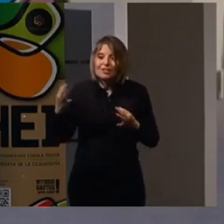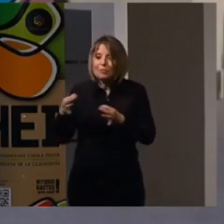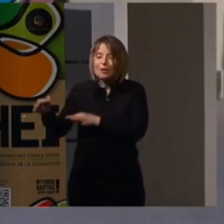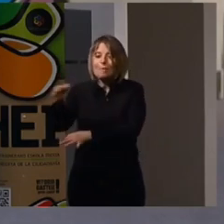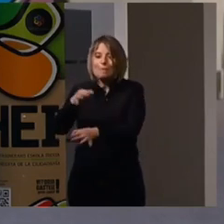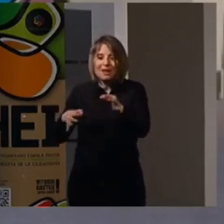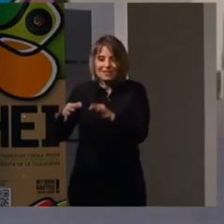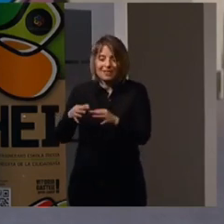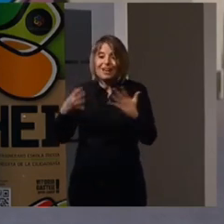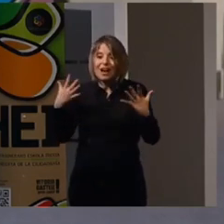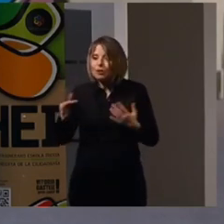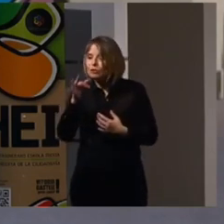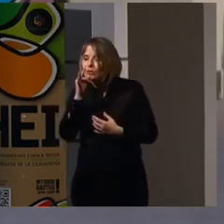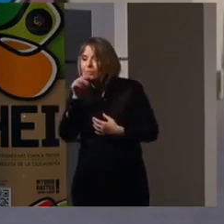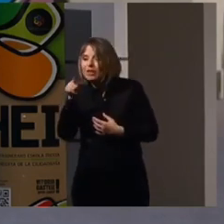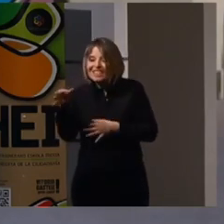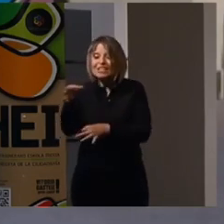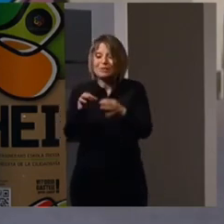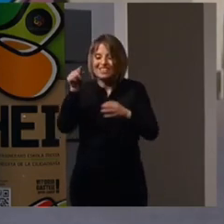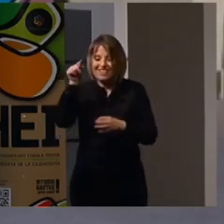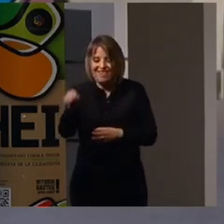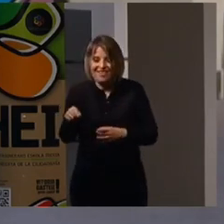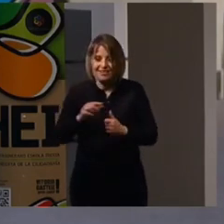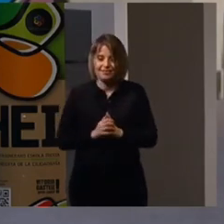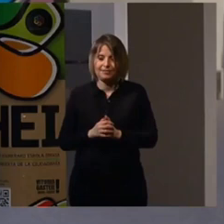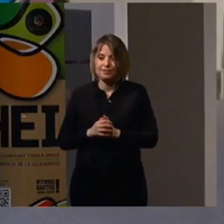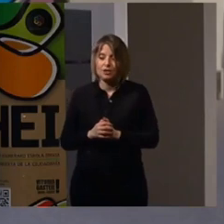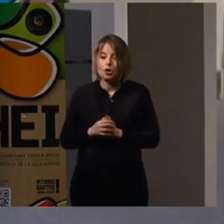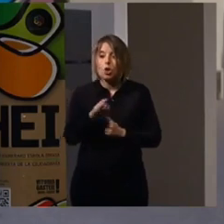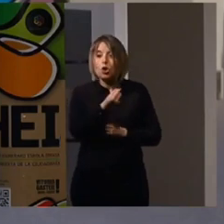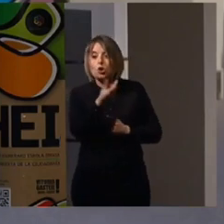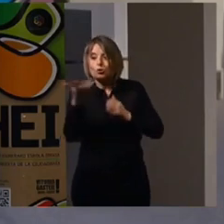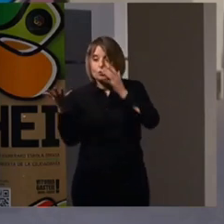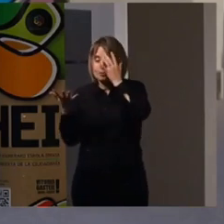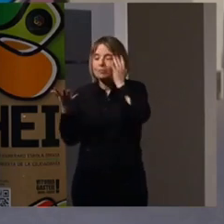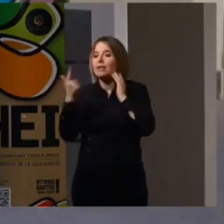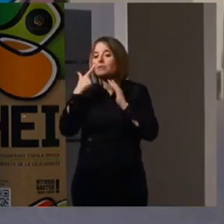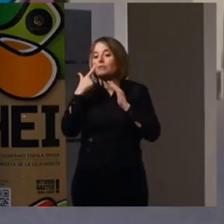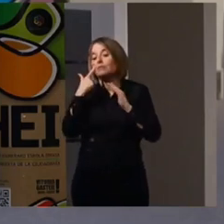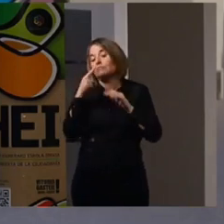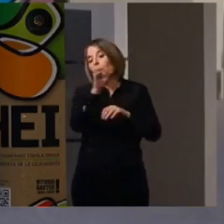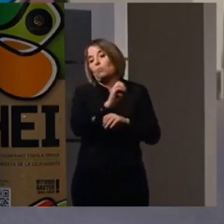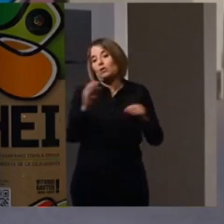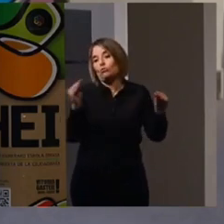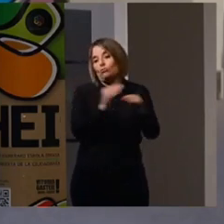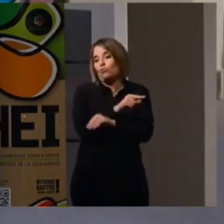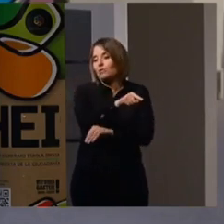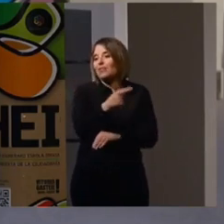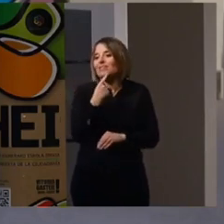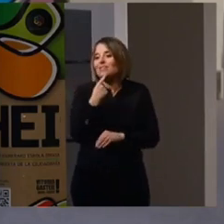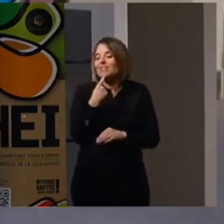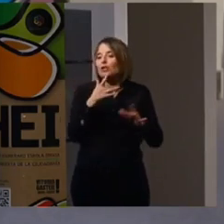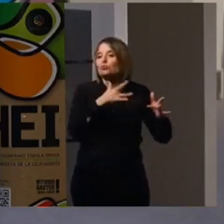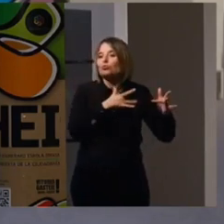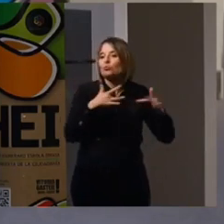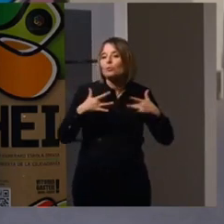una bacteria, aunque todavía no se viera, pero que esa bacteria tenía que estar ahí. Y los otros, el bando contrario, decía que la tuberculosis